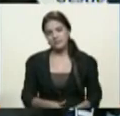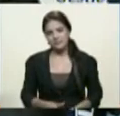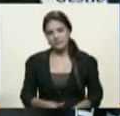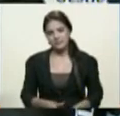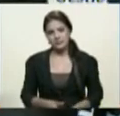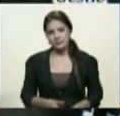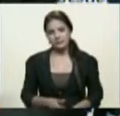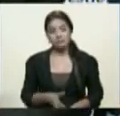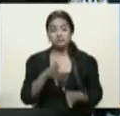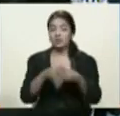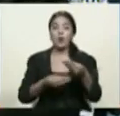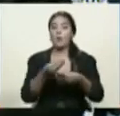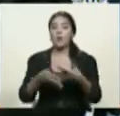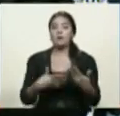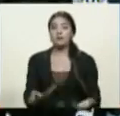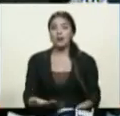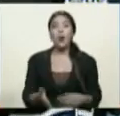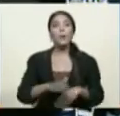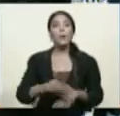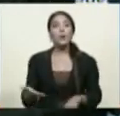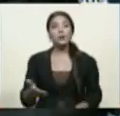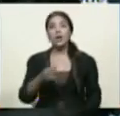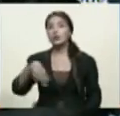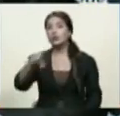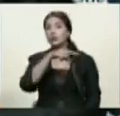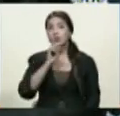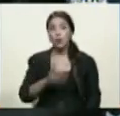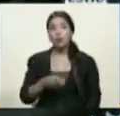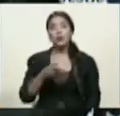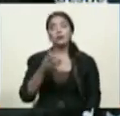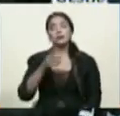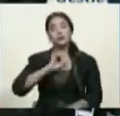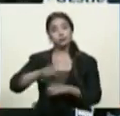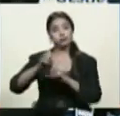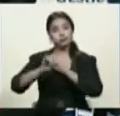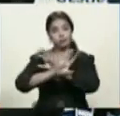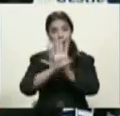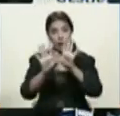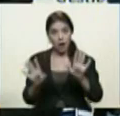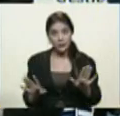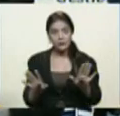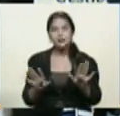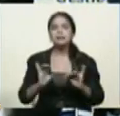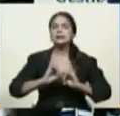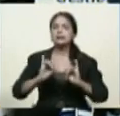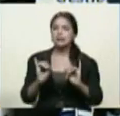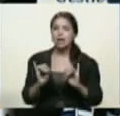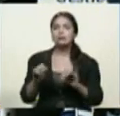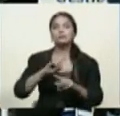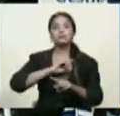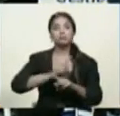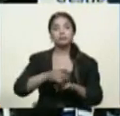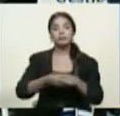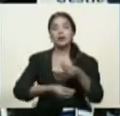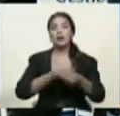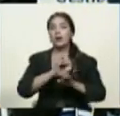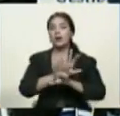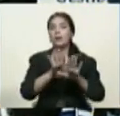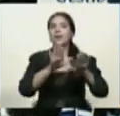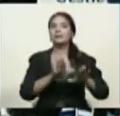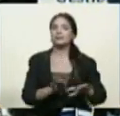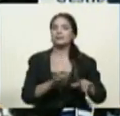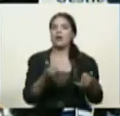qué vamos a hacer al respecto porque a cada cosa estamos dando instrucciones claras hemos dictado un lineamientos para césar